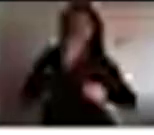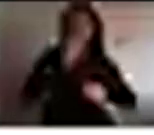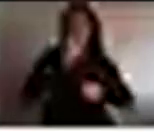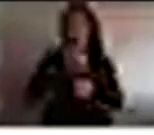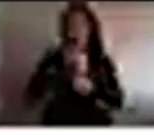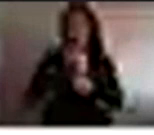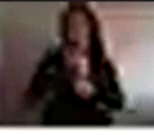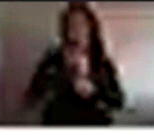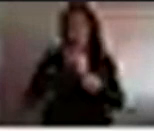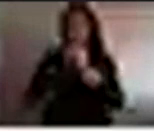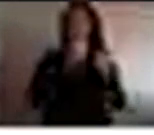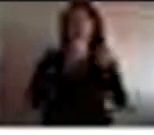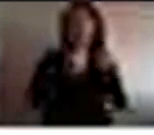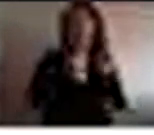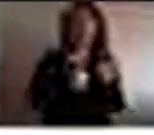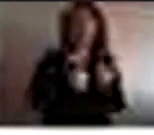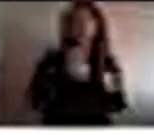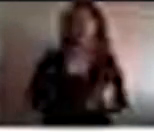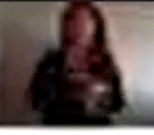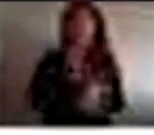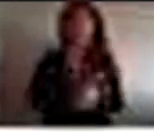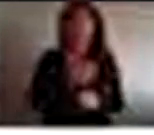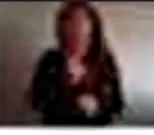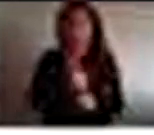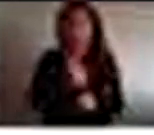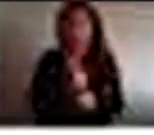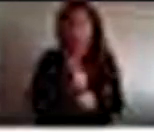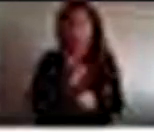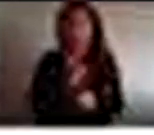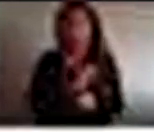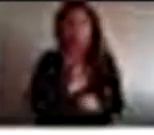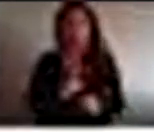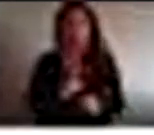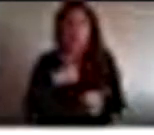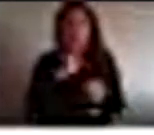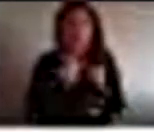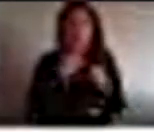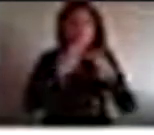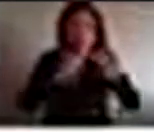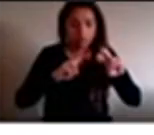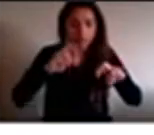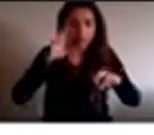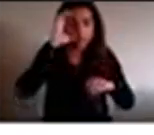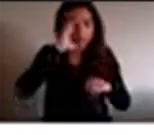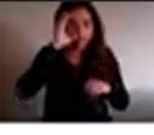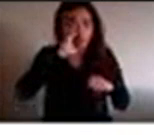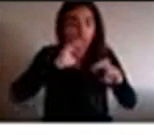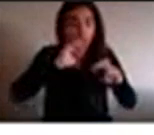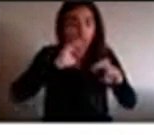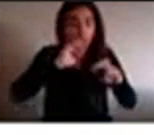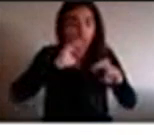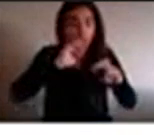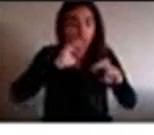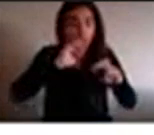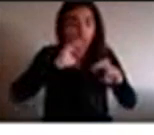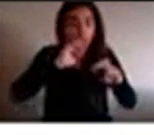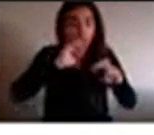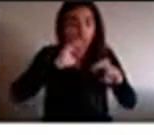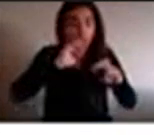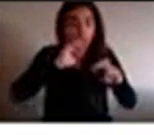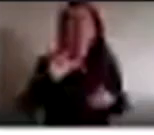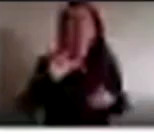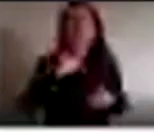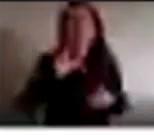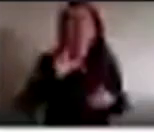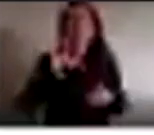en donde se establecen filtros en virtud de los cuales las personas con discapacidad pueden buscar puestos de trabajo, como también